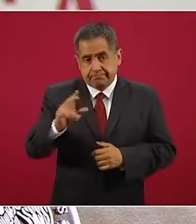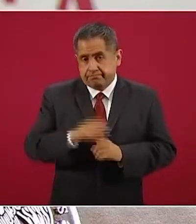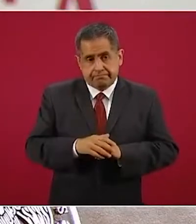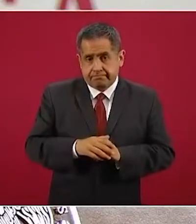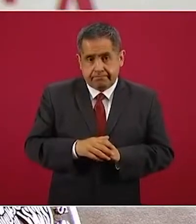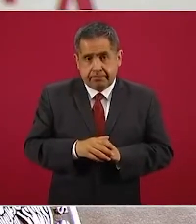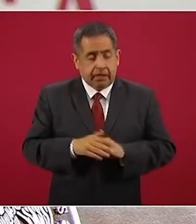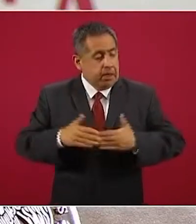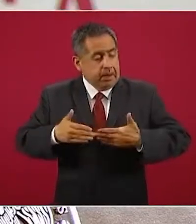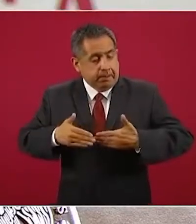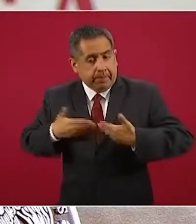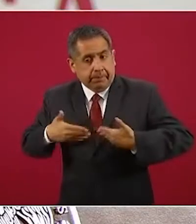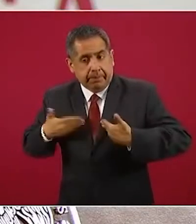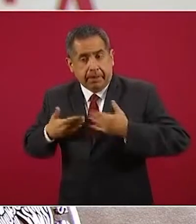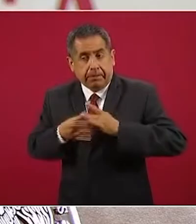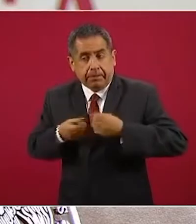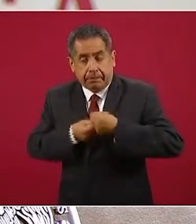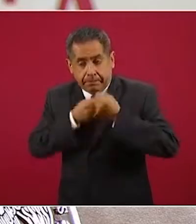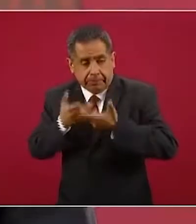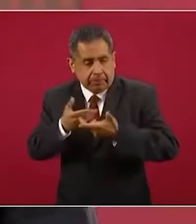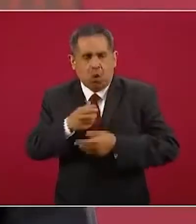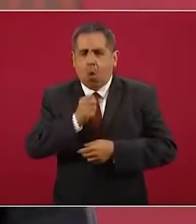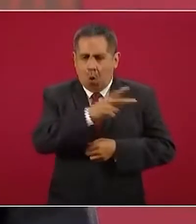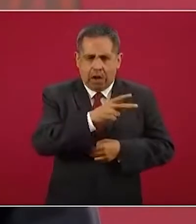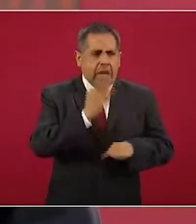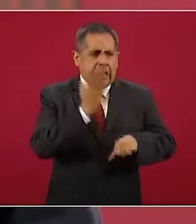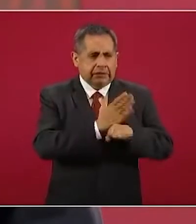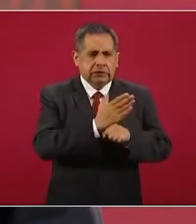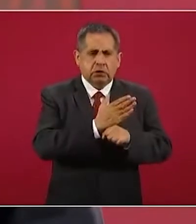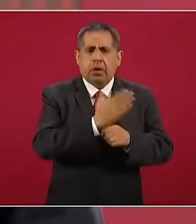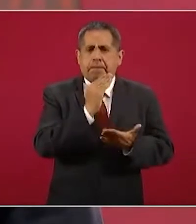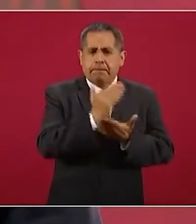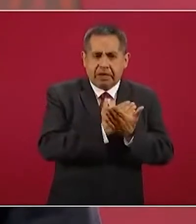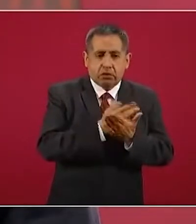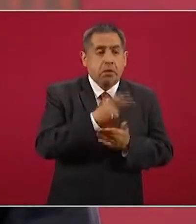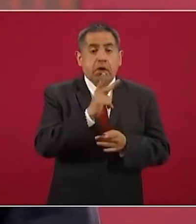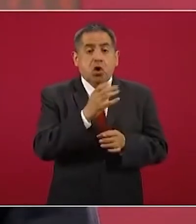asignen o se queden con lo que